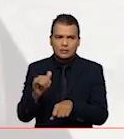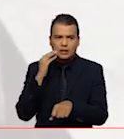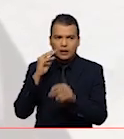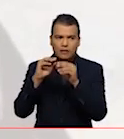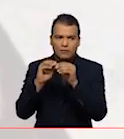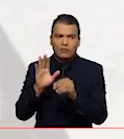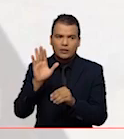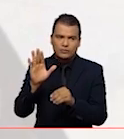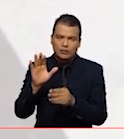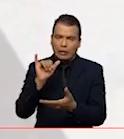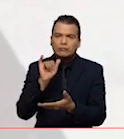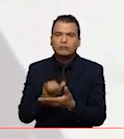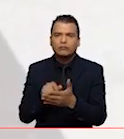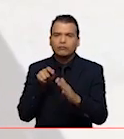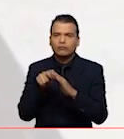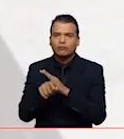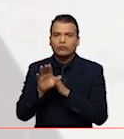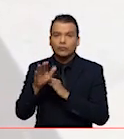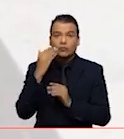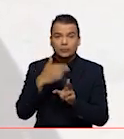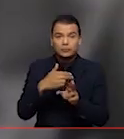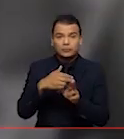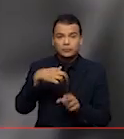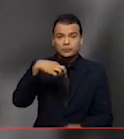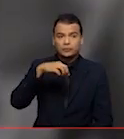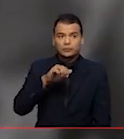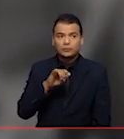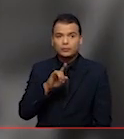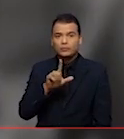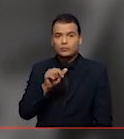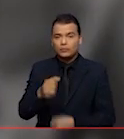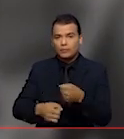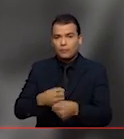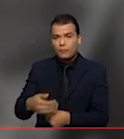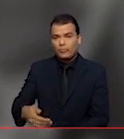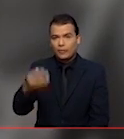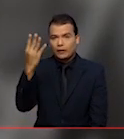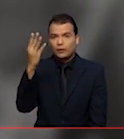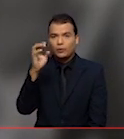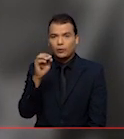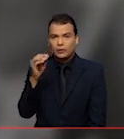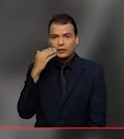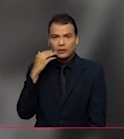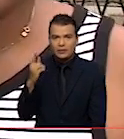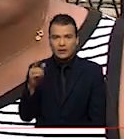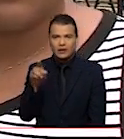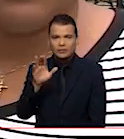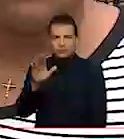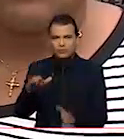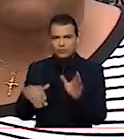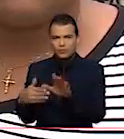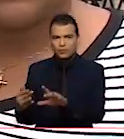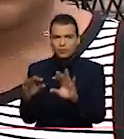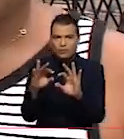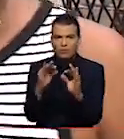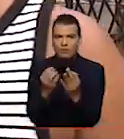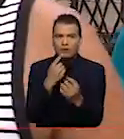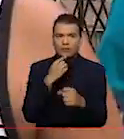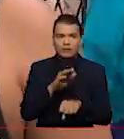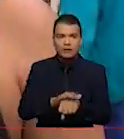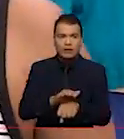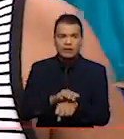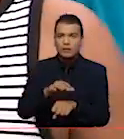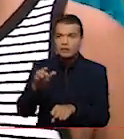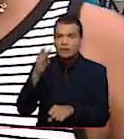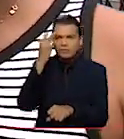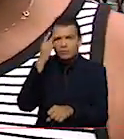Aunque los seres queridos de Paula Andrea Vanegas Cortés, de 40 años, desconocen los móviles del crimen, exigen atención de las autoridades para